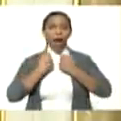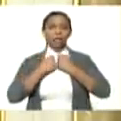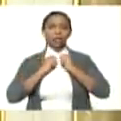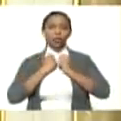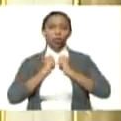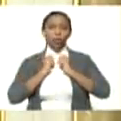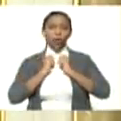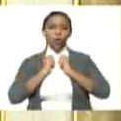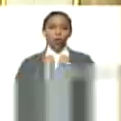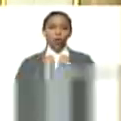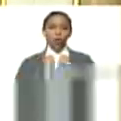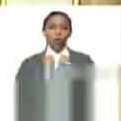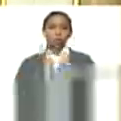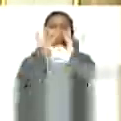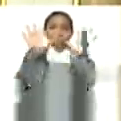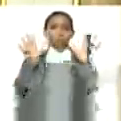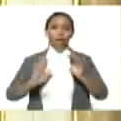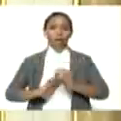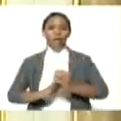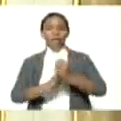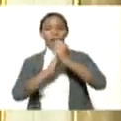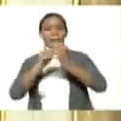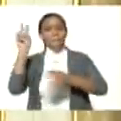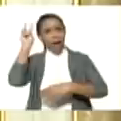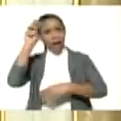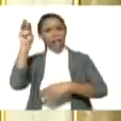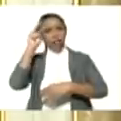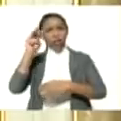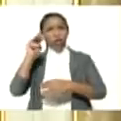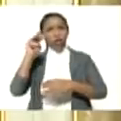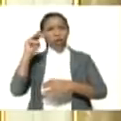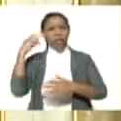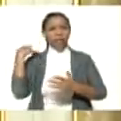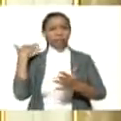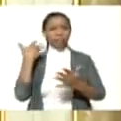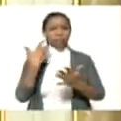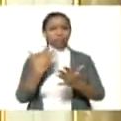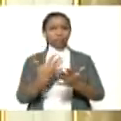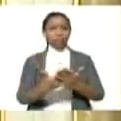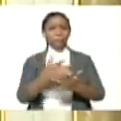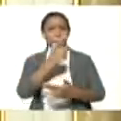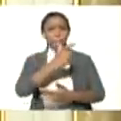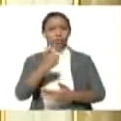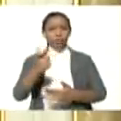Isturiz, brillante maestro de generaciones,